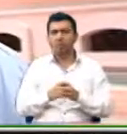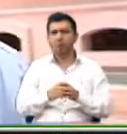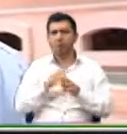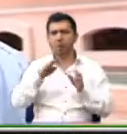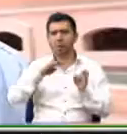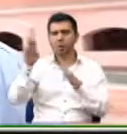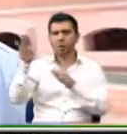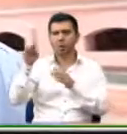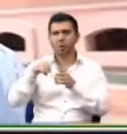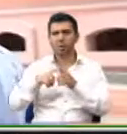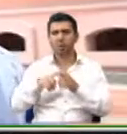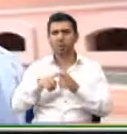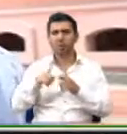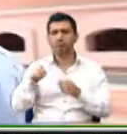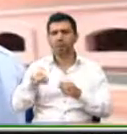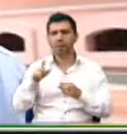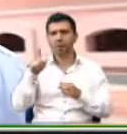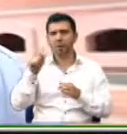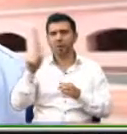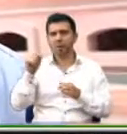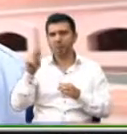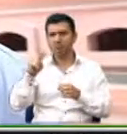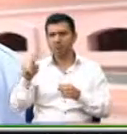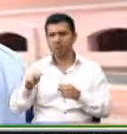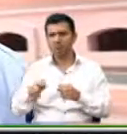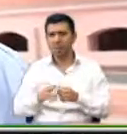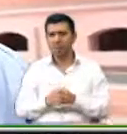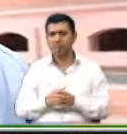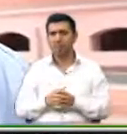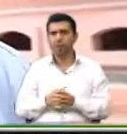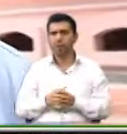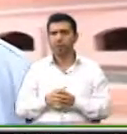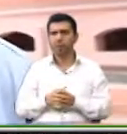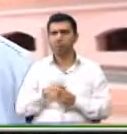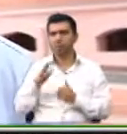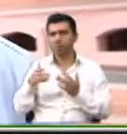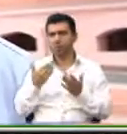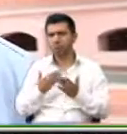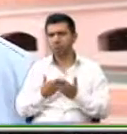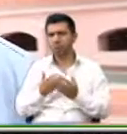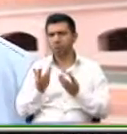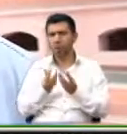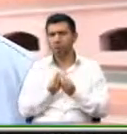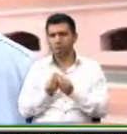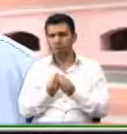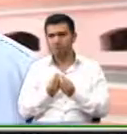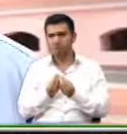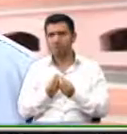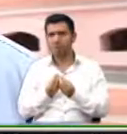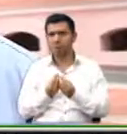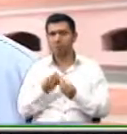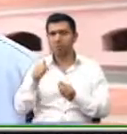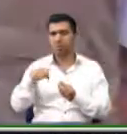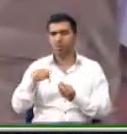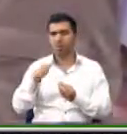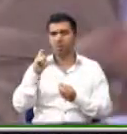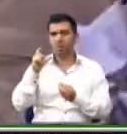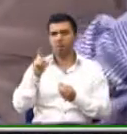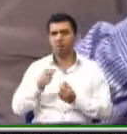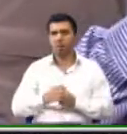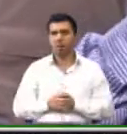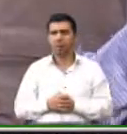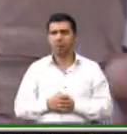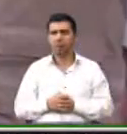salazar y van a terminar el juego del ejercicio acá con todos los concejales de la región que hacen parte del área metropolitana de la ciudad de cúcuta el